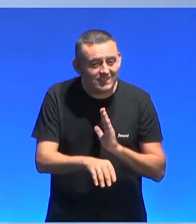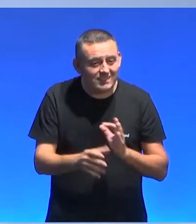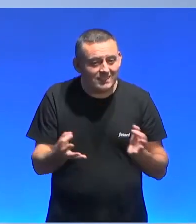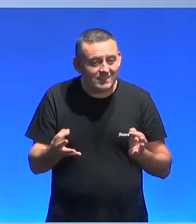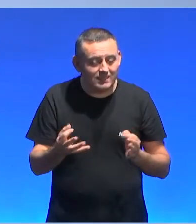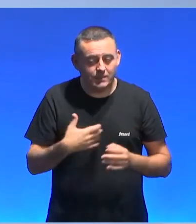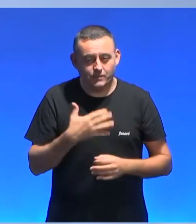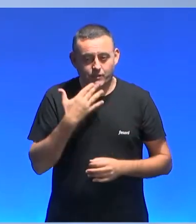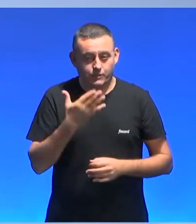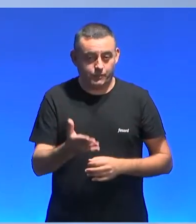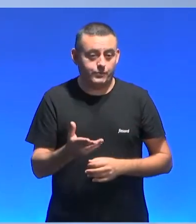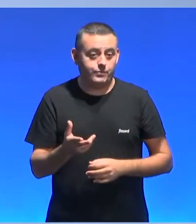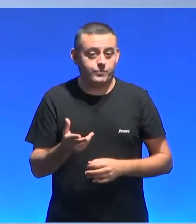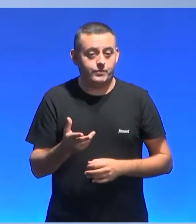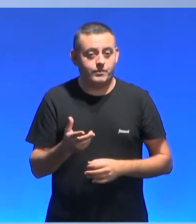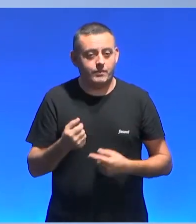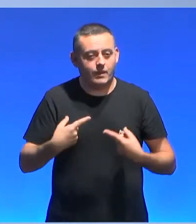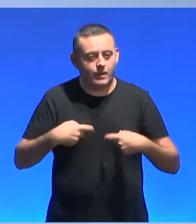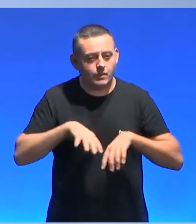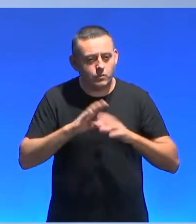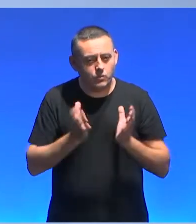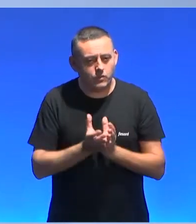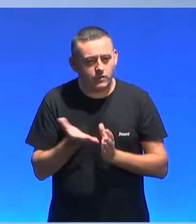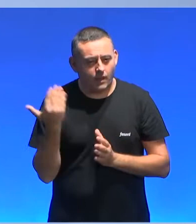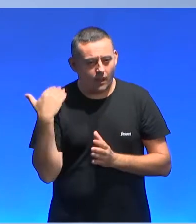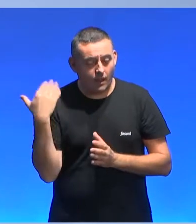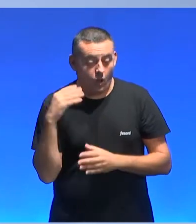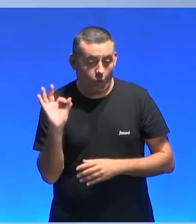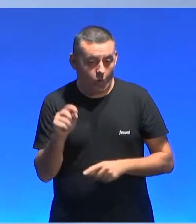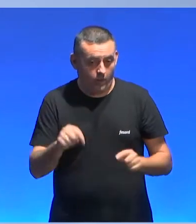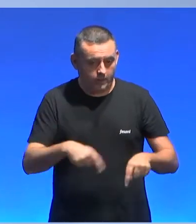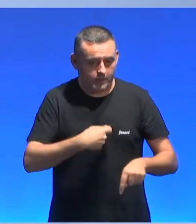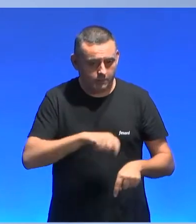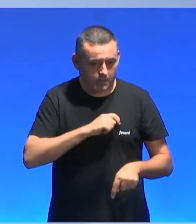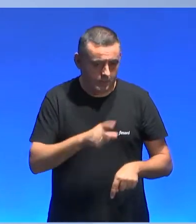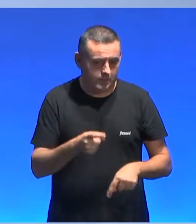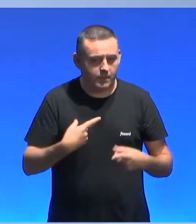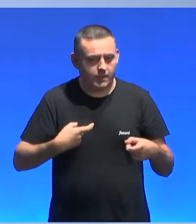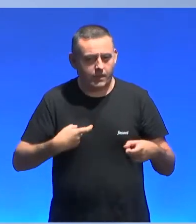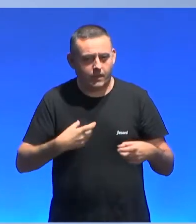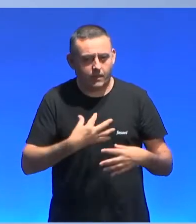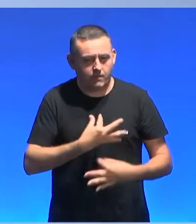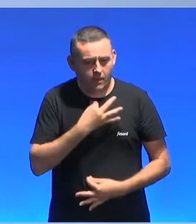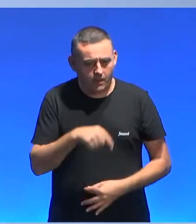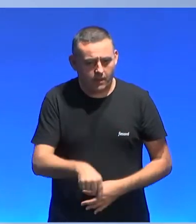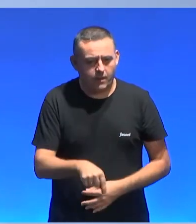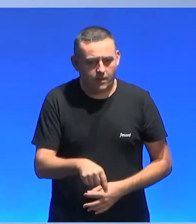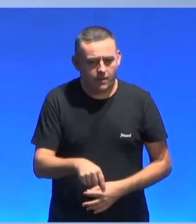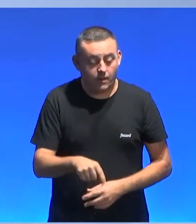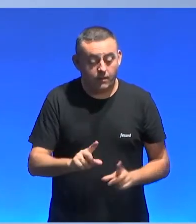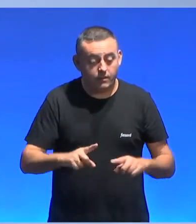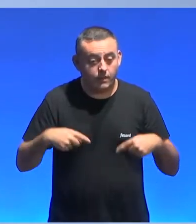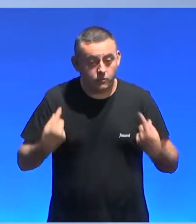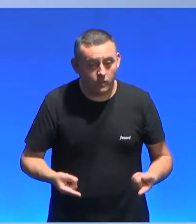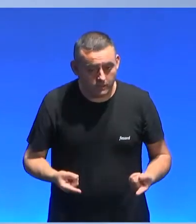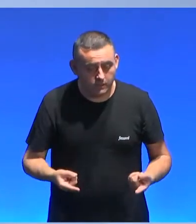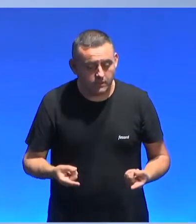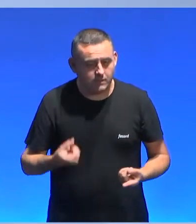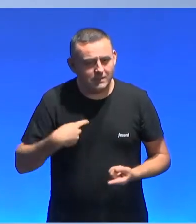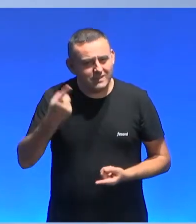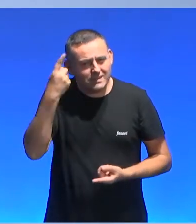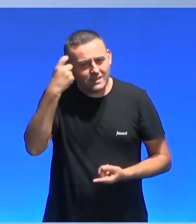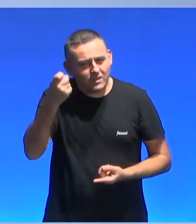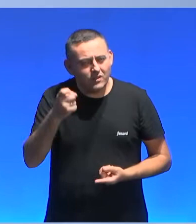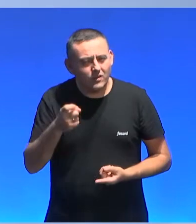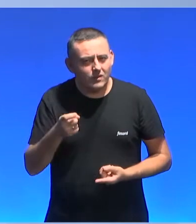guerra mundial o vuestra guerra civil, que por la primera vez, creo, en la